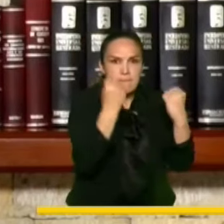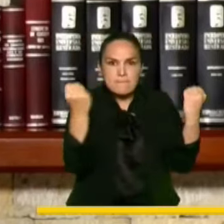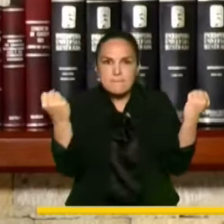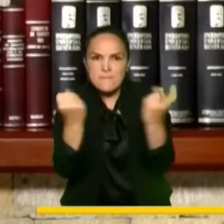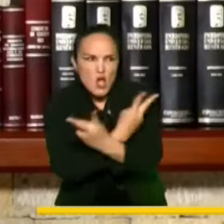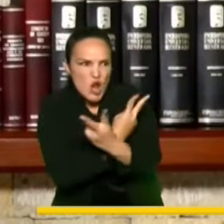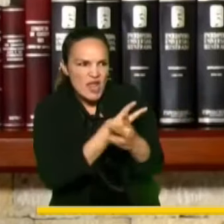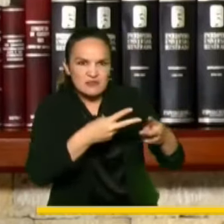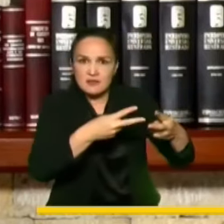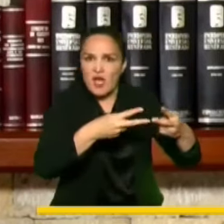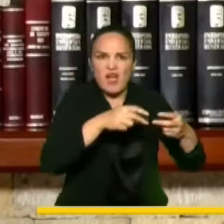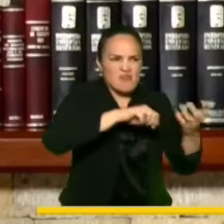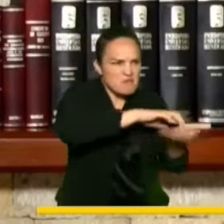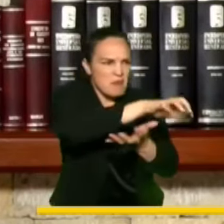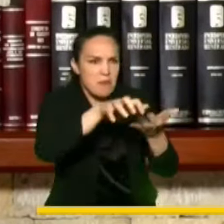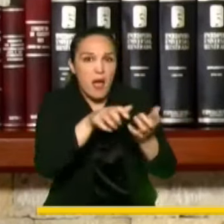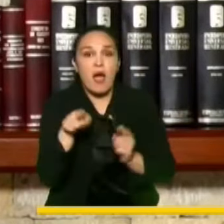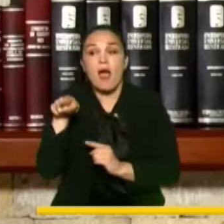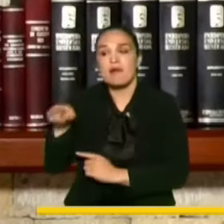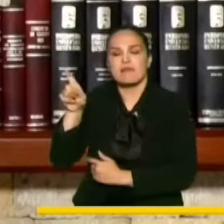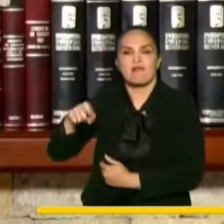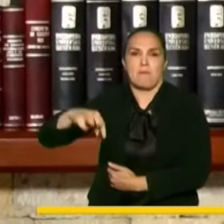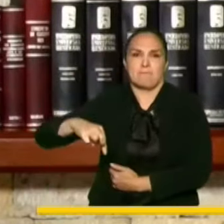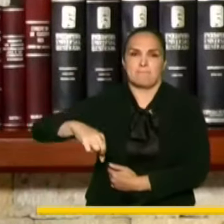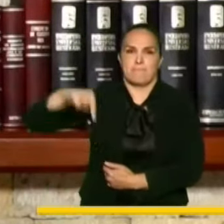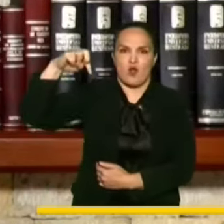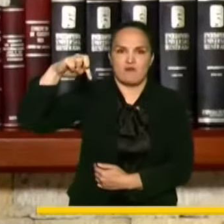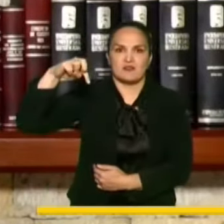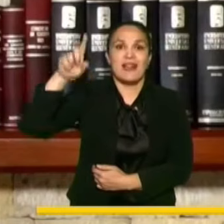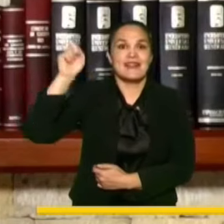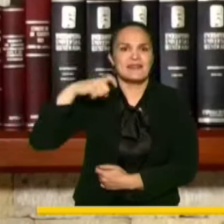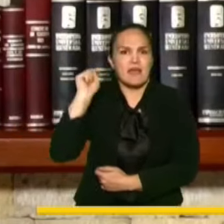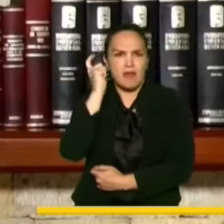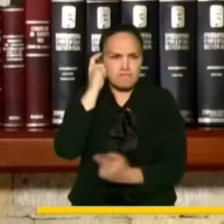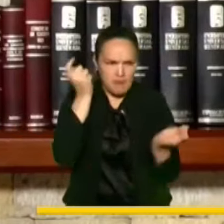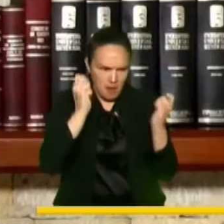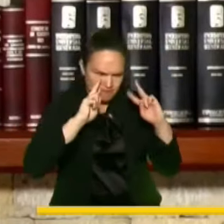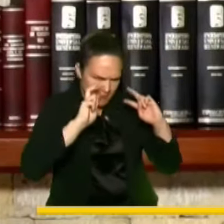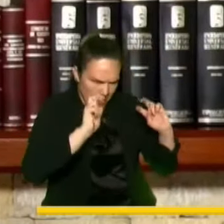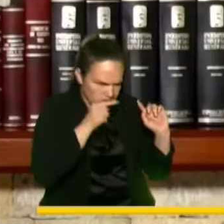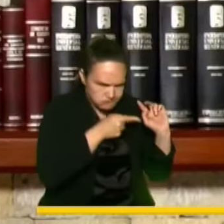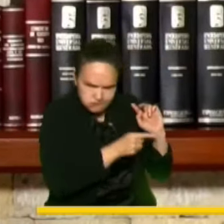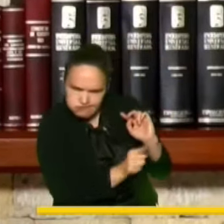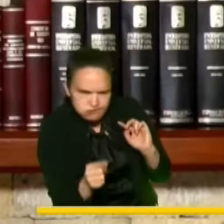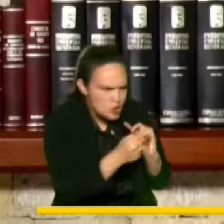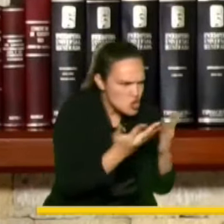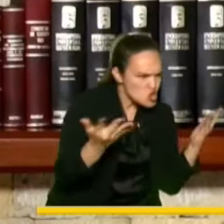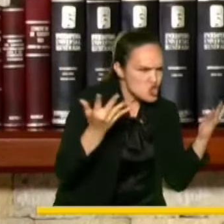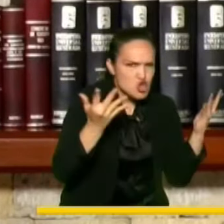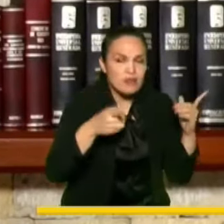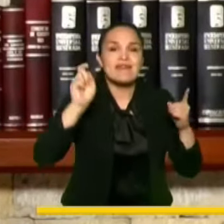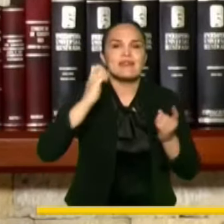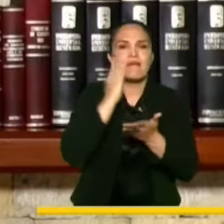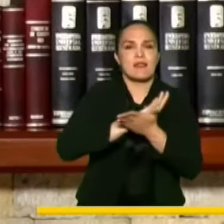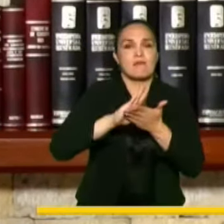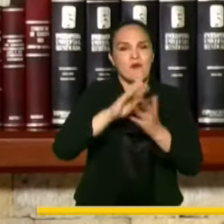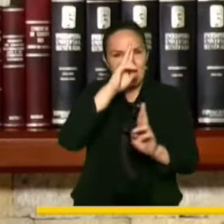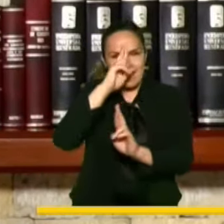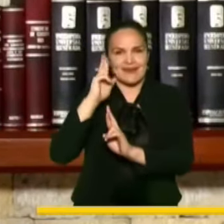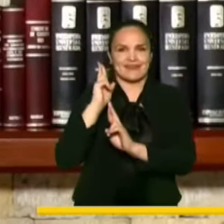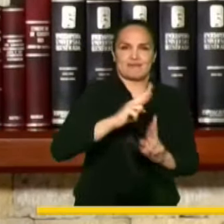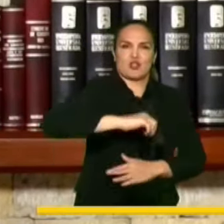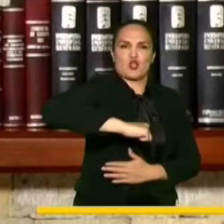mayores niveles de profesionalismo, inteligencia máxima, transparencia, respeto a los derechos